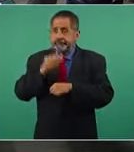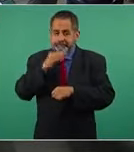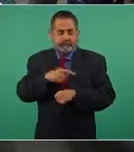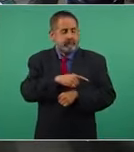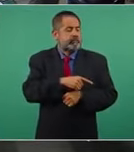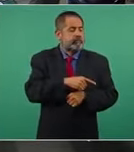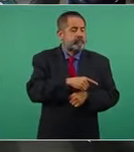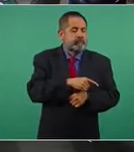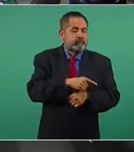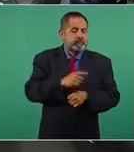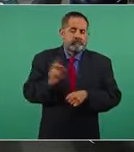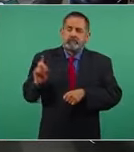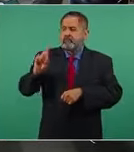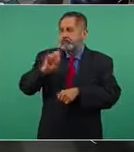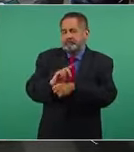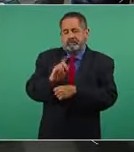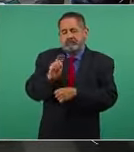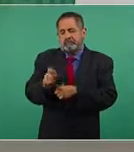o día